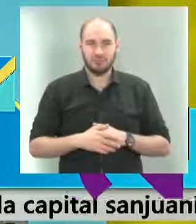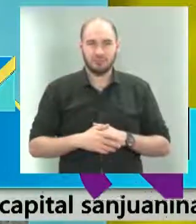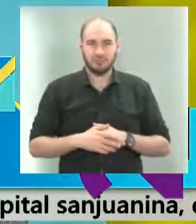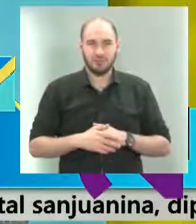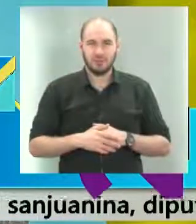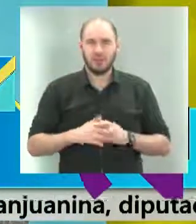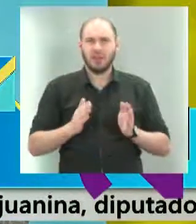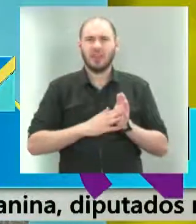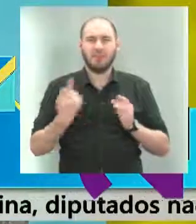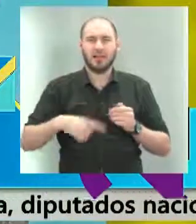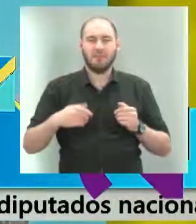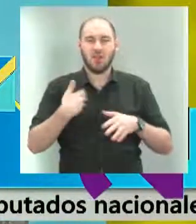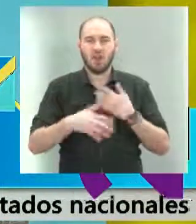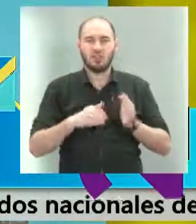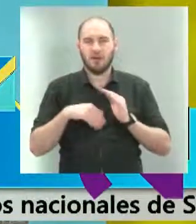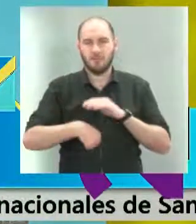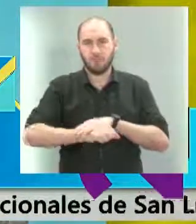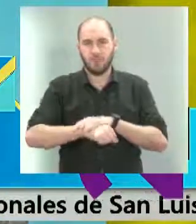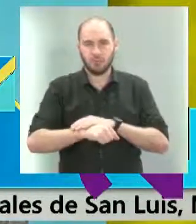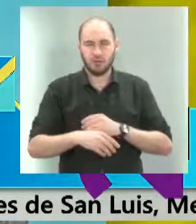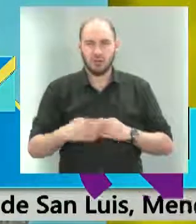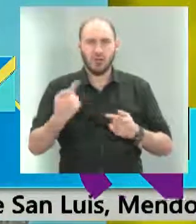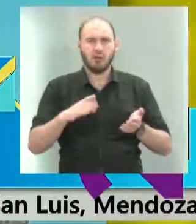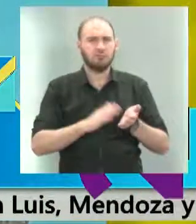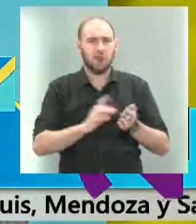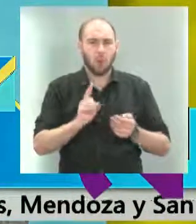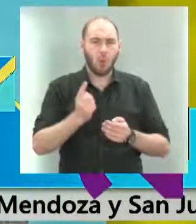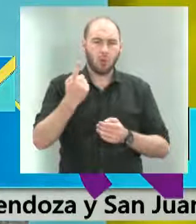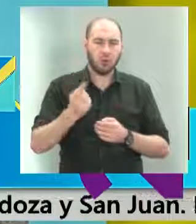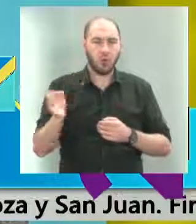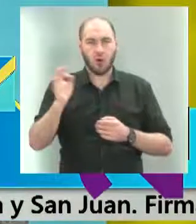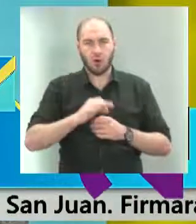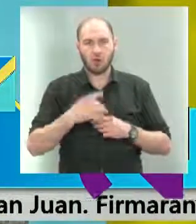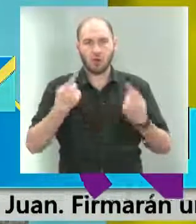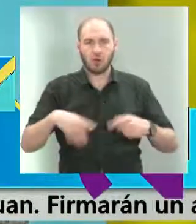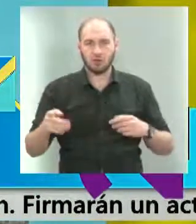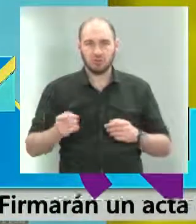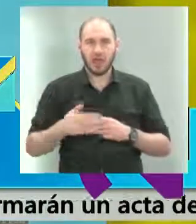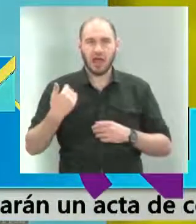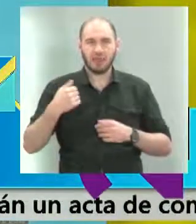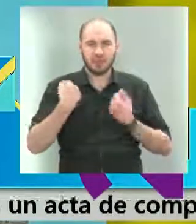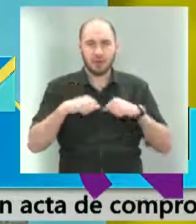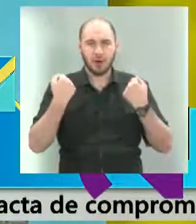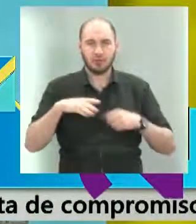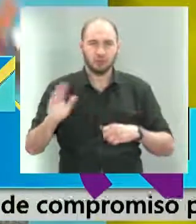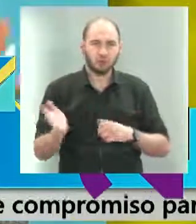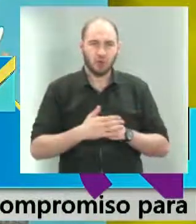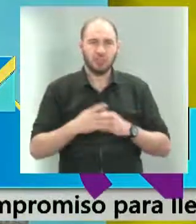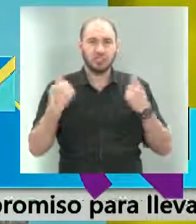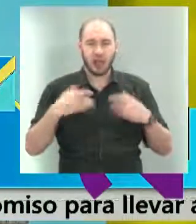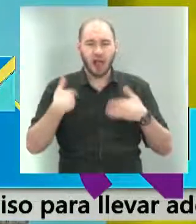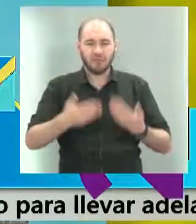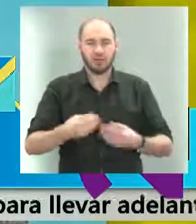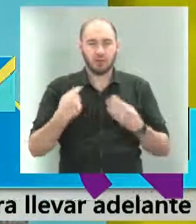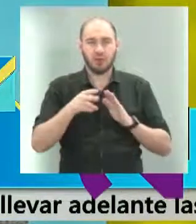en concreto de la violencia en el fútbol. Si es un hecho concreto, si es un hecho que está sucediendo en todo el deporte y además cómo avanzar